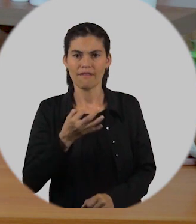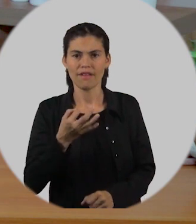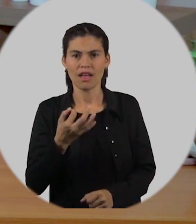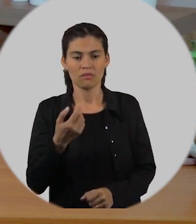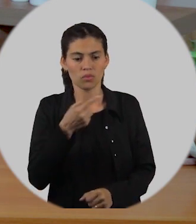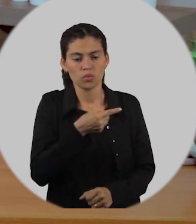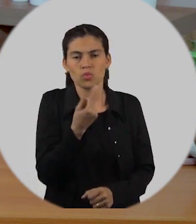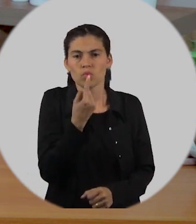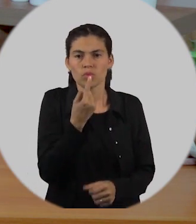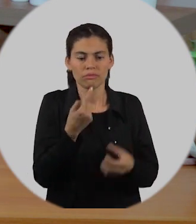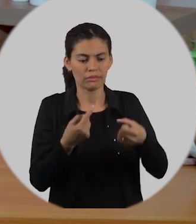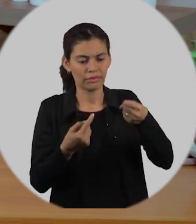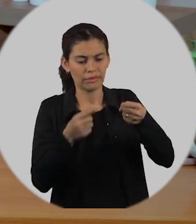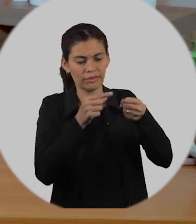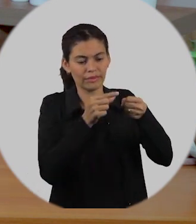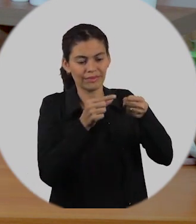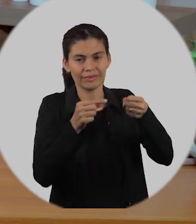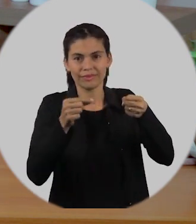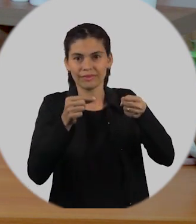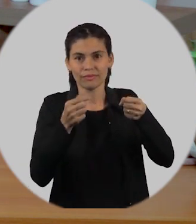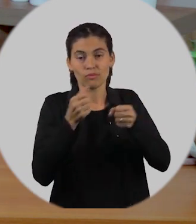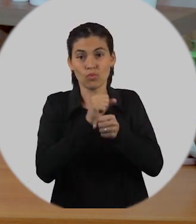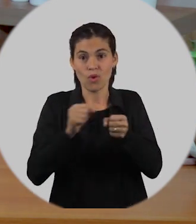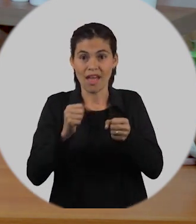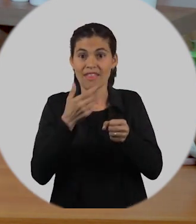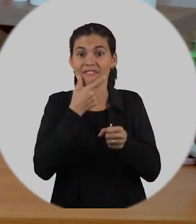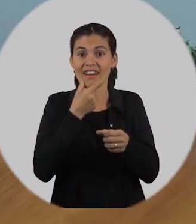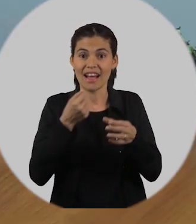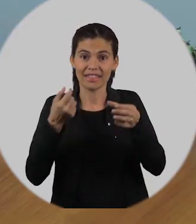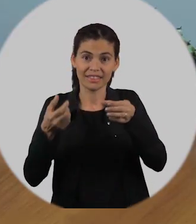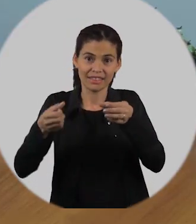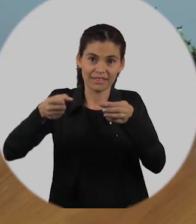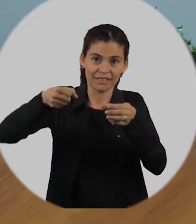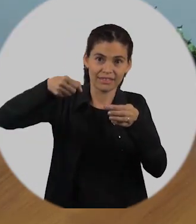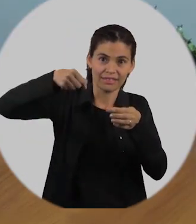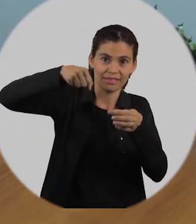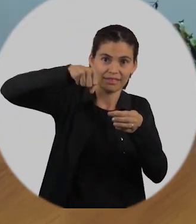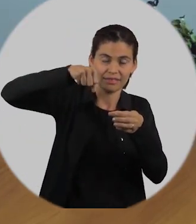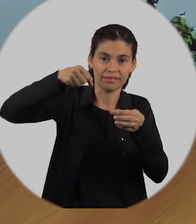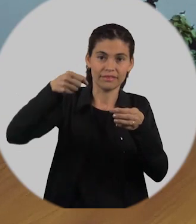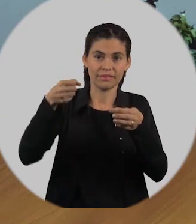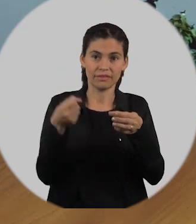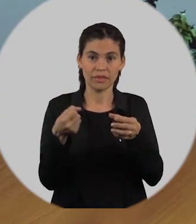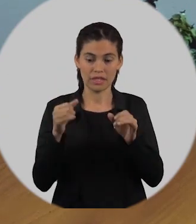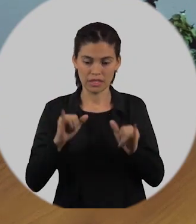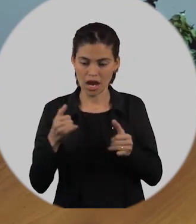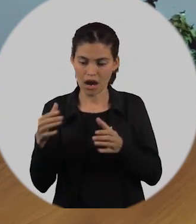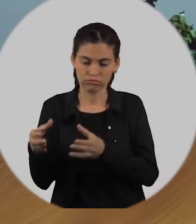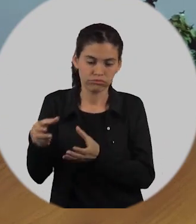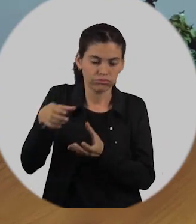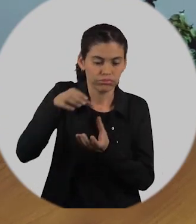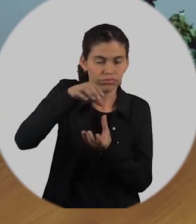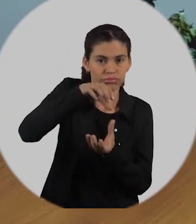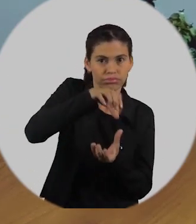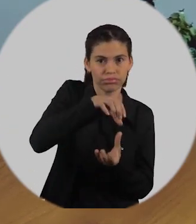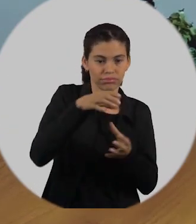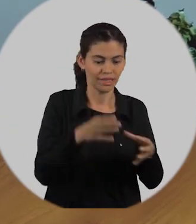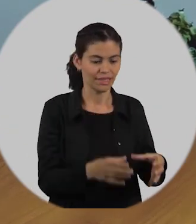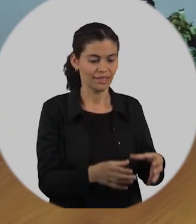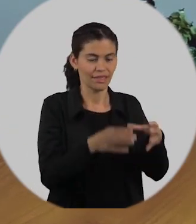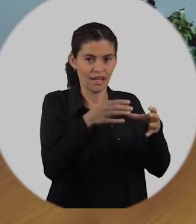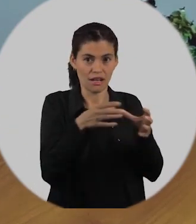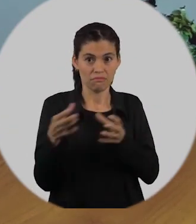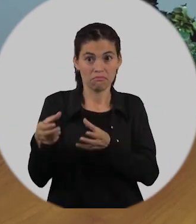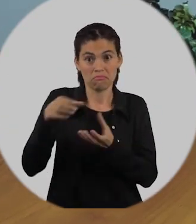Necesitamos un envase que tenga piquito para que sea más fácil cargar. Esto botamos